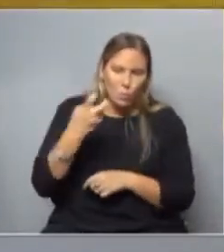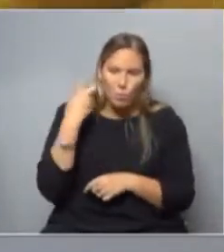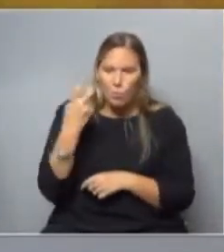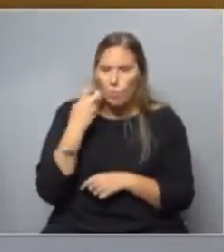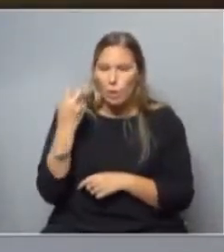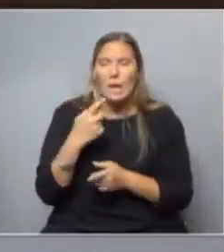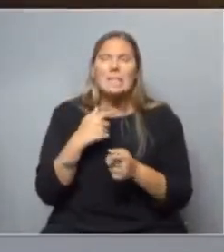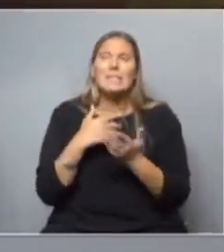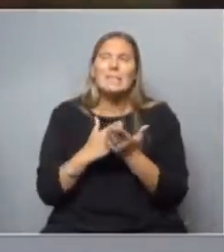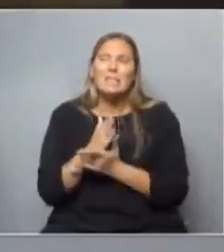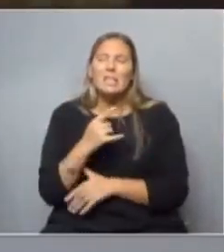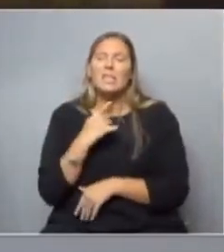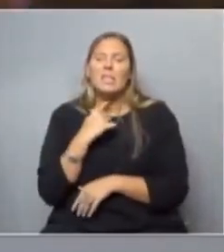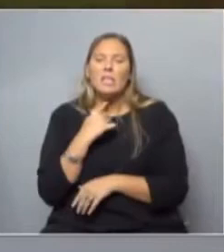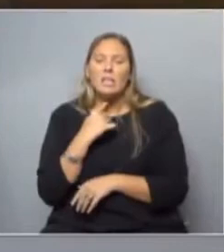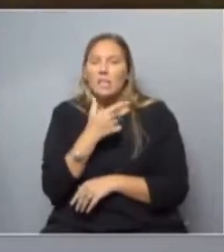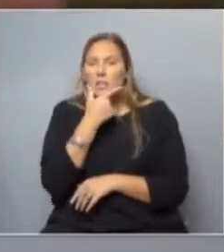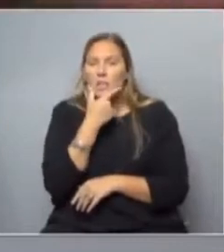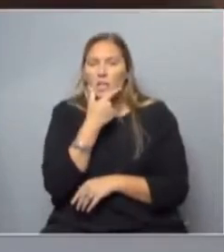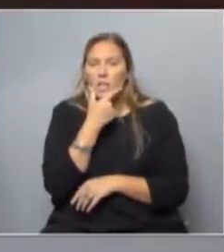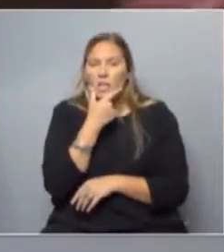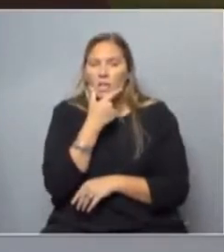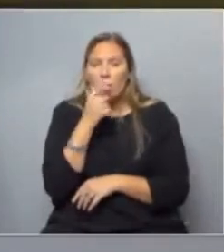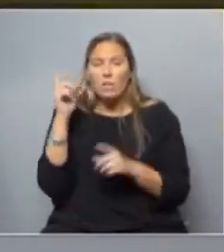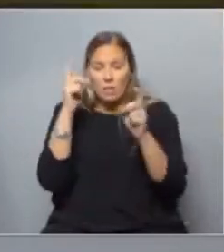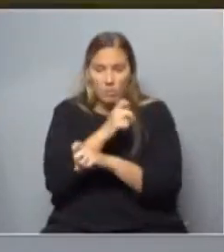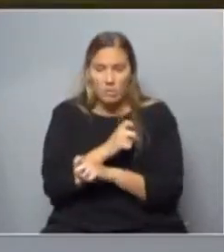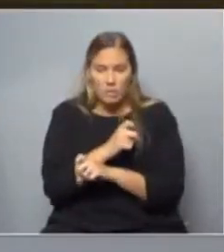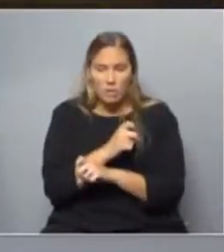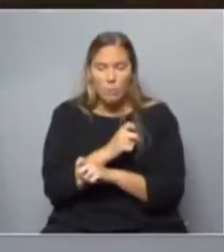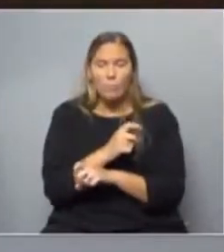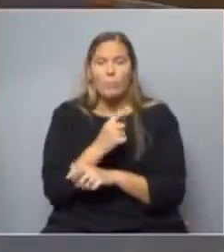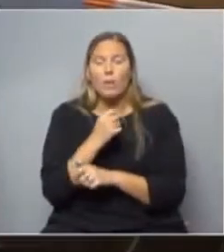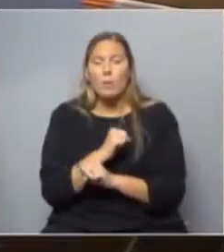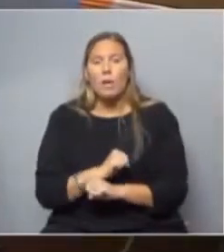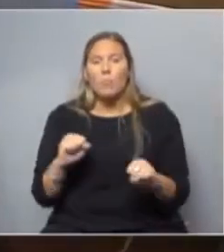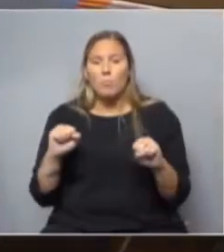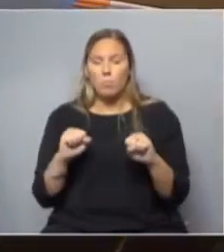lo difícil, yo estuve viendo un poco los números y, por ejemplo, decía que para lograr